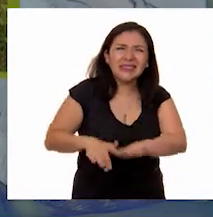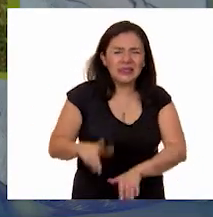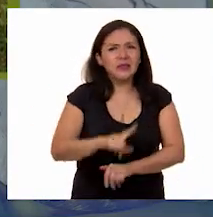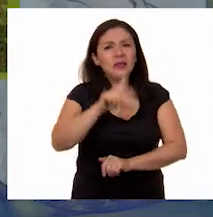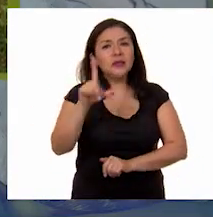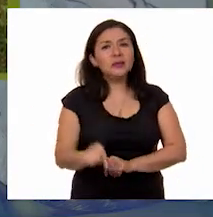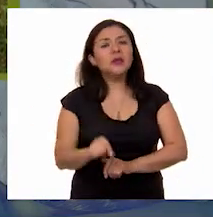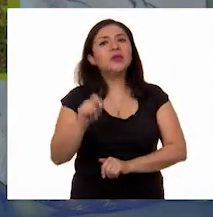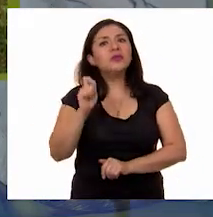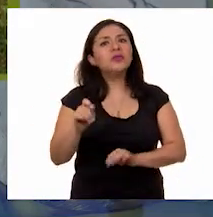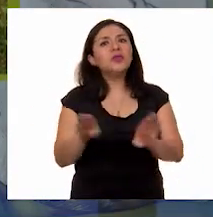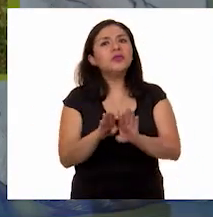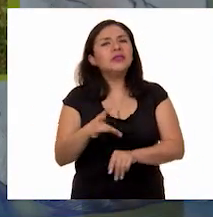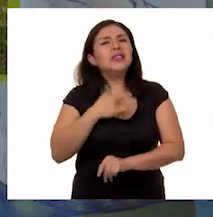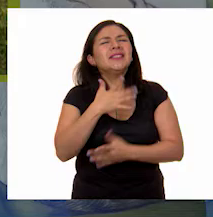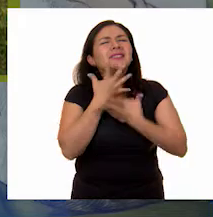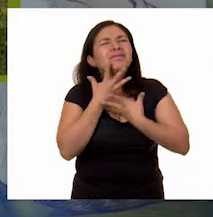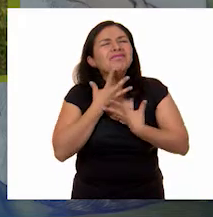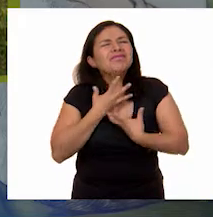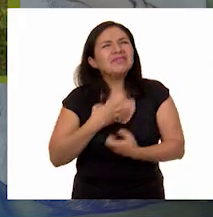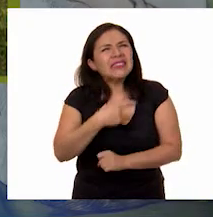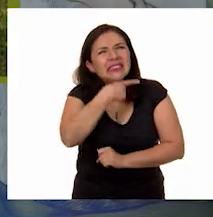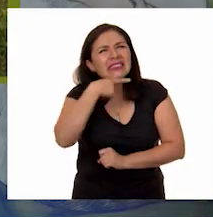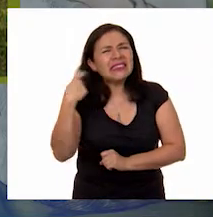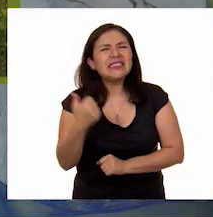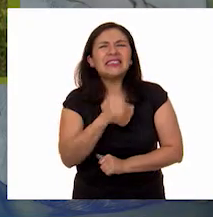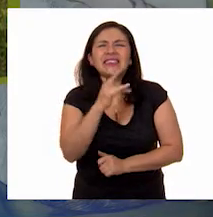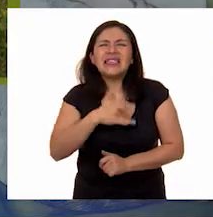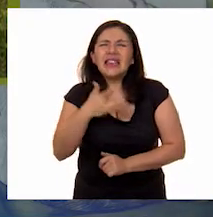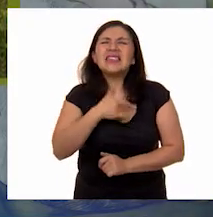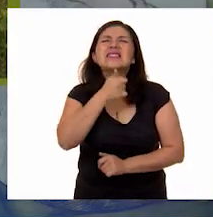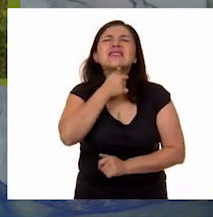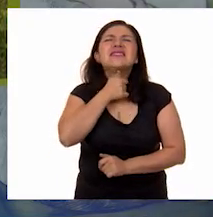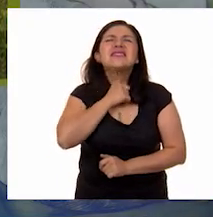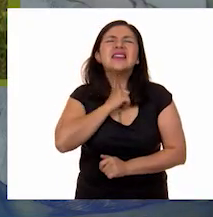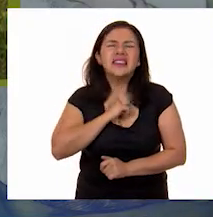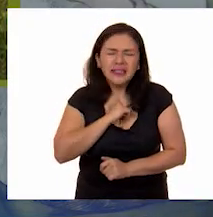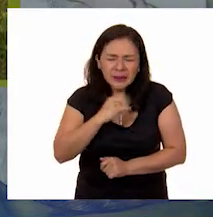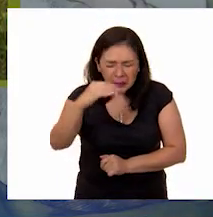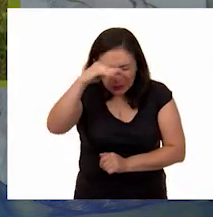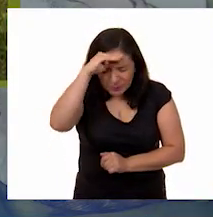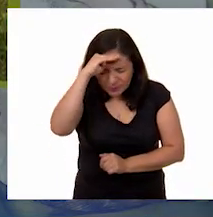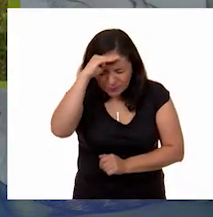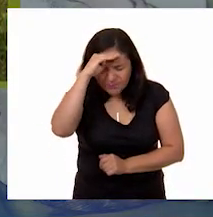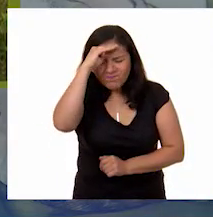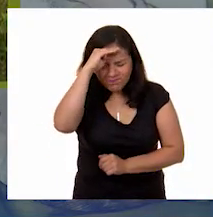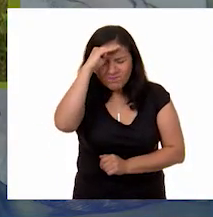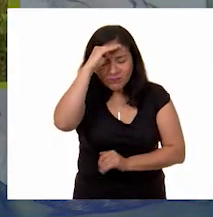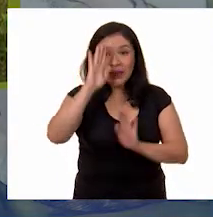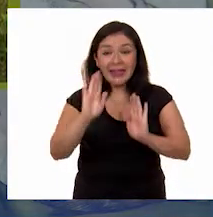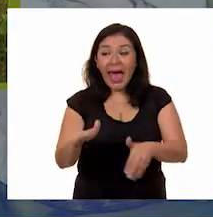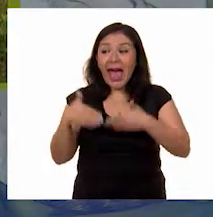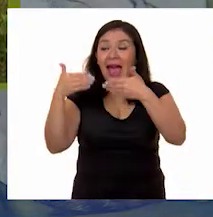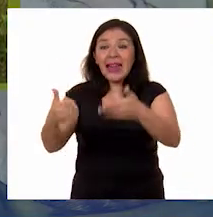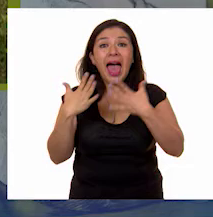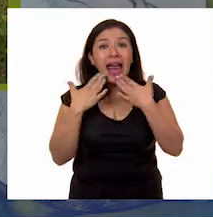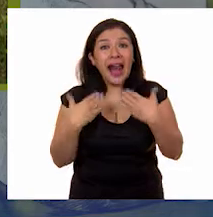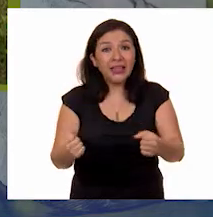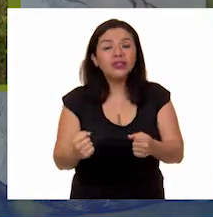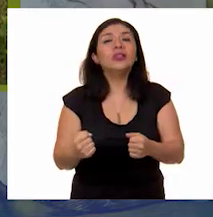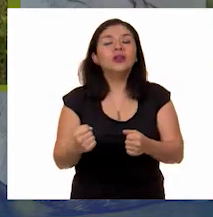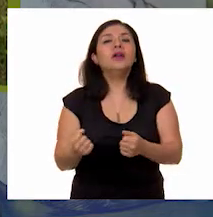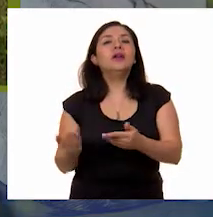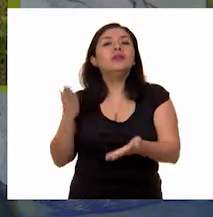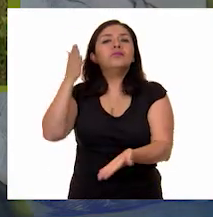metálica sequedad de garganta, seguida de una sed quemante, le arrancó un nuevo juramento. Llegó por fin al rancho y se echó de